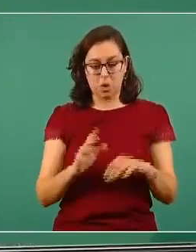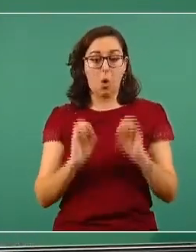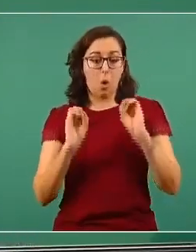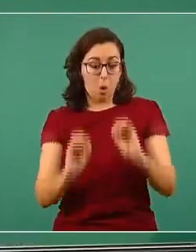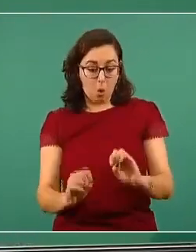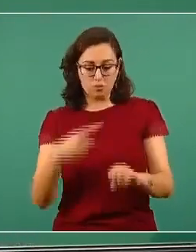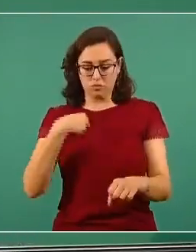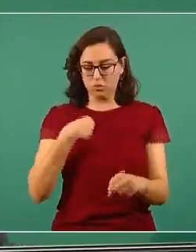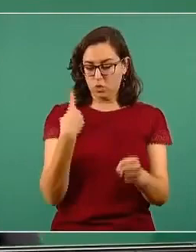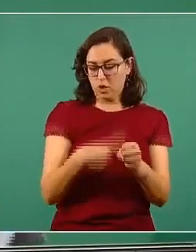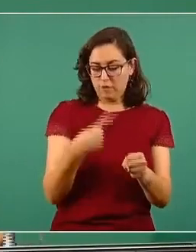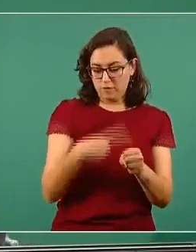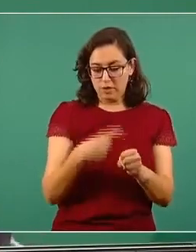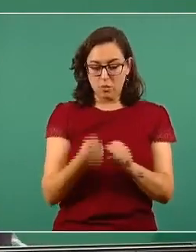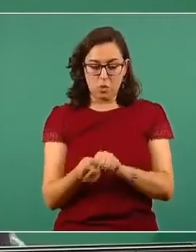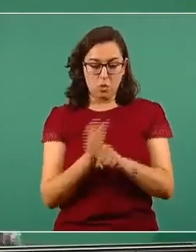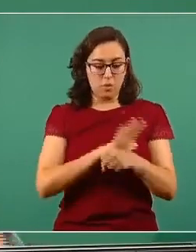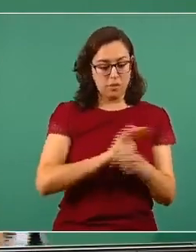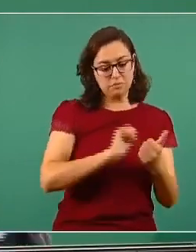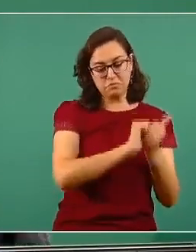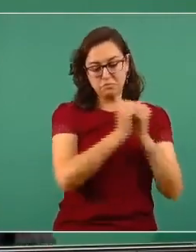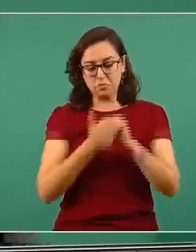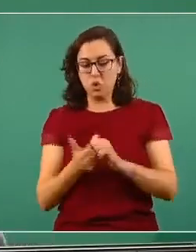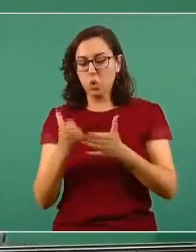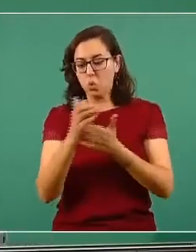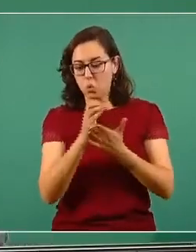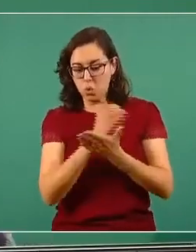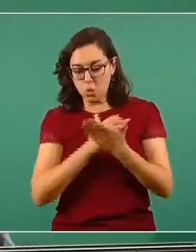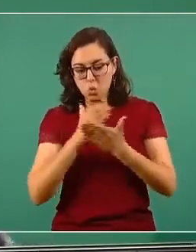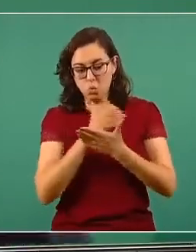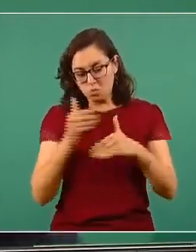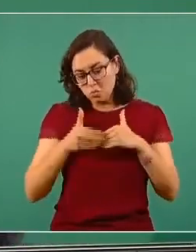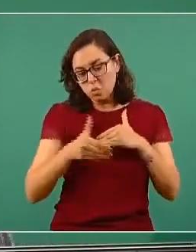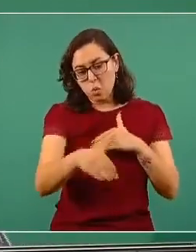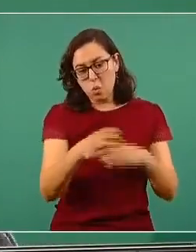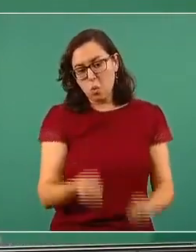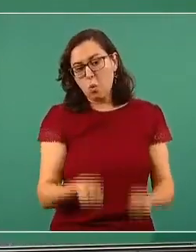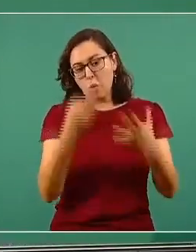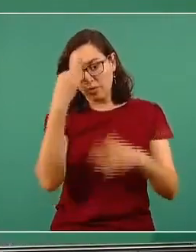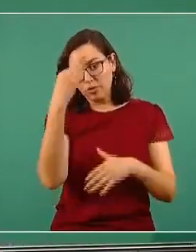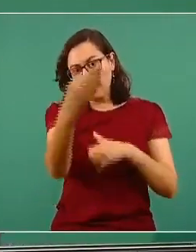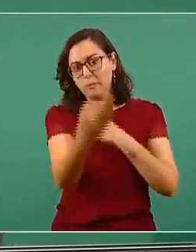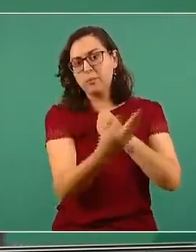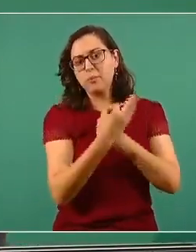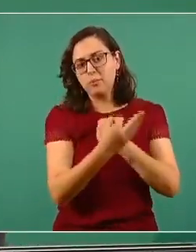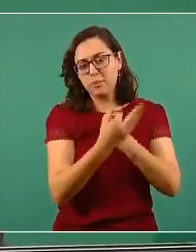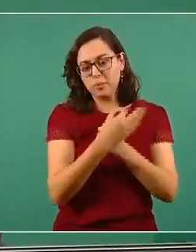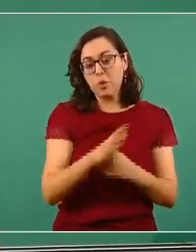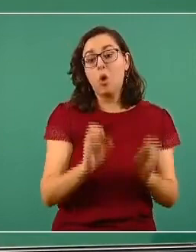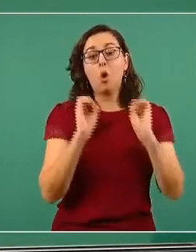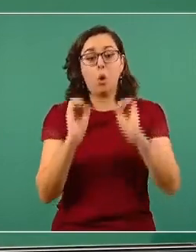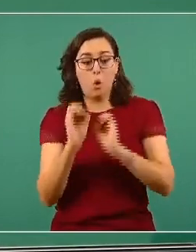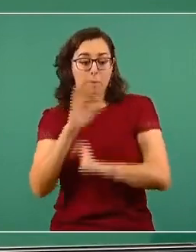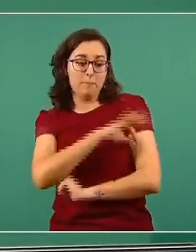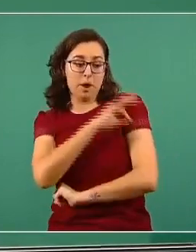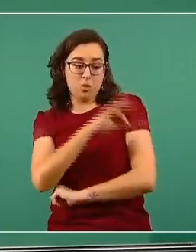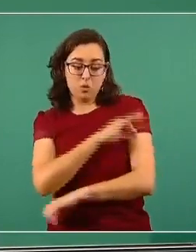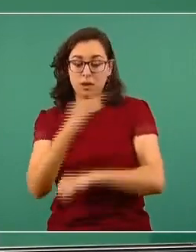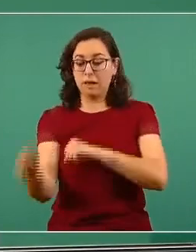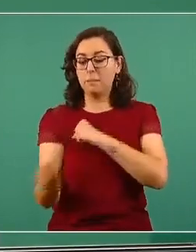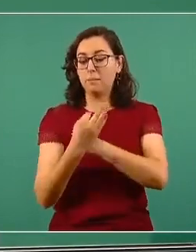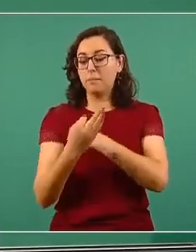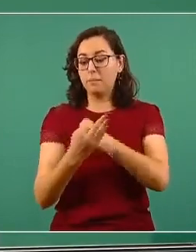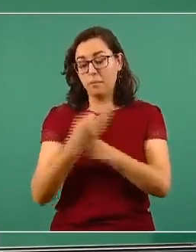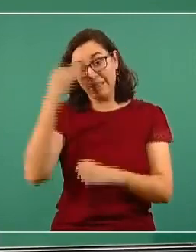estar inmune? No me ha dado COVID, pero me pusieron la vacuna, ¿cuánto tiempo voy a estar protegido? En